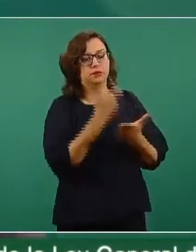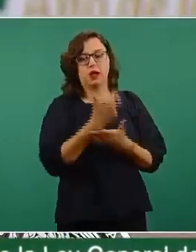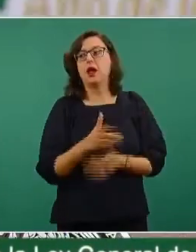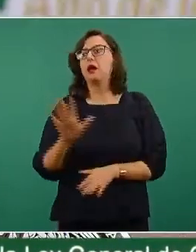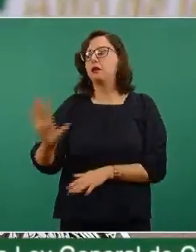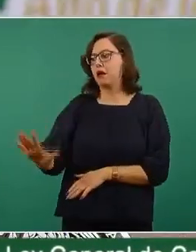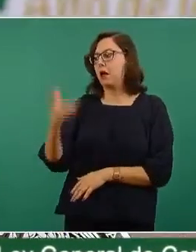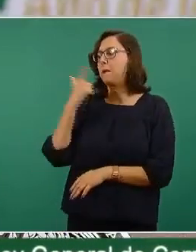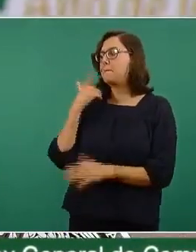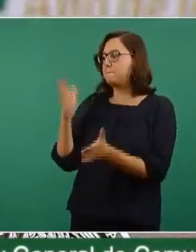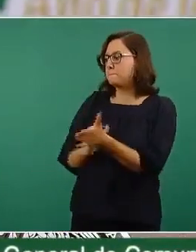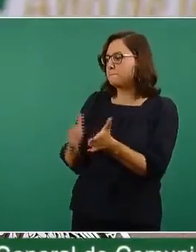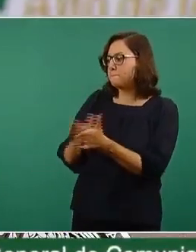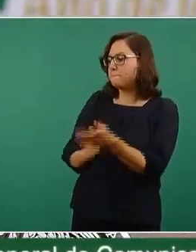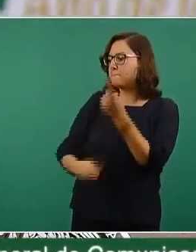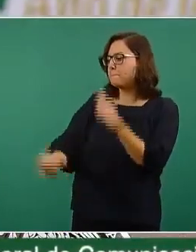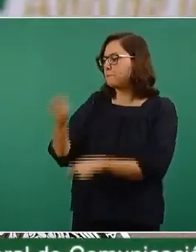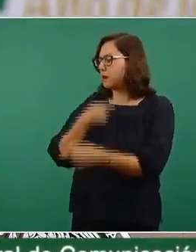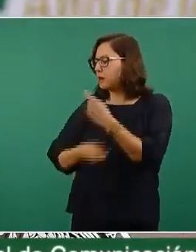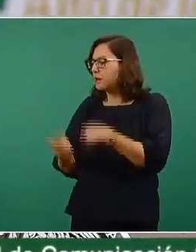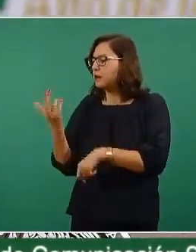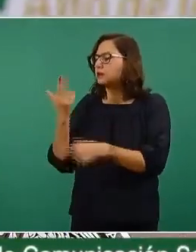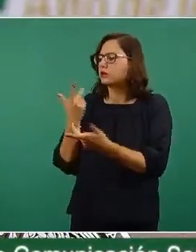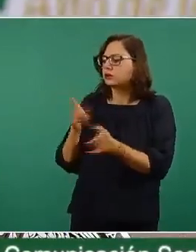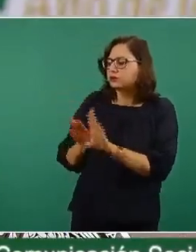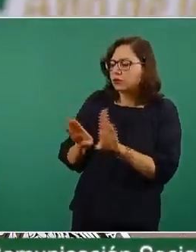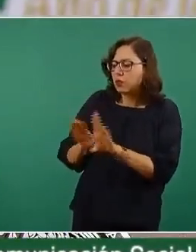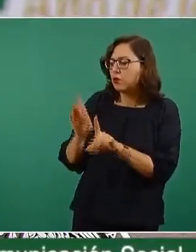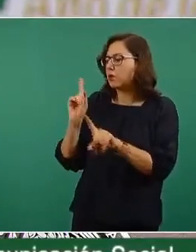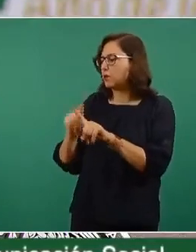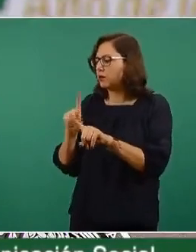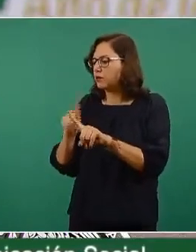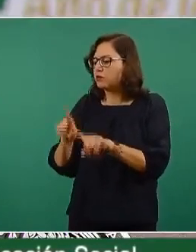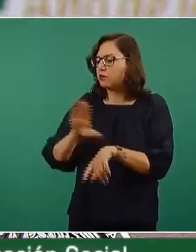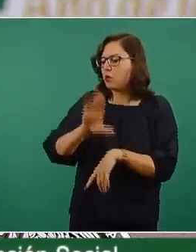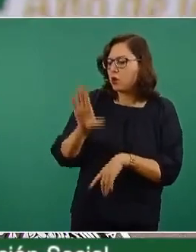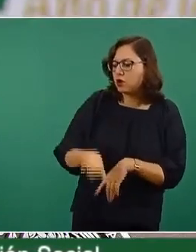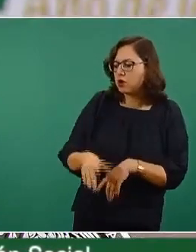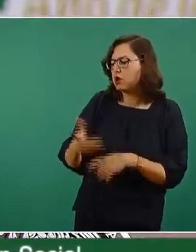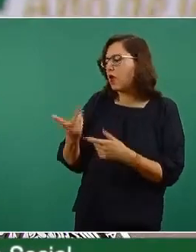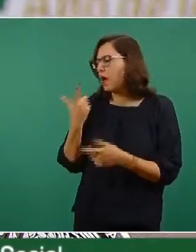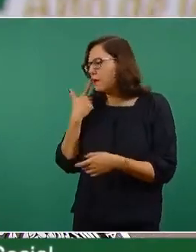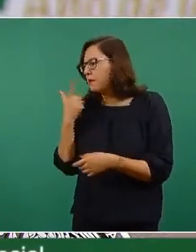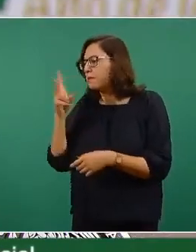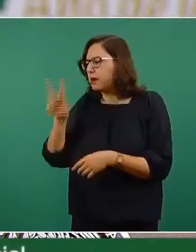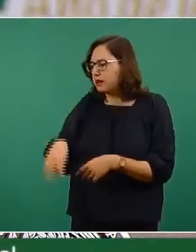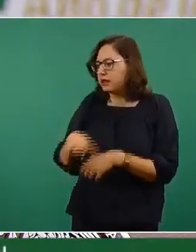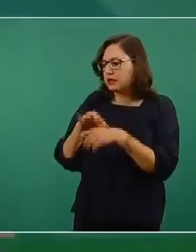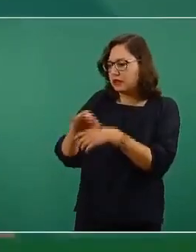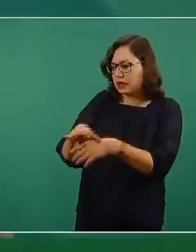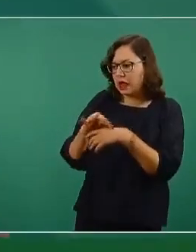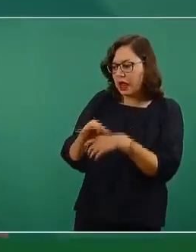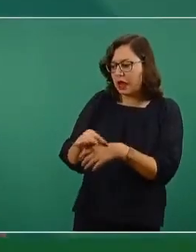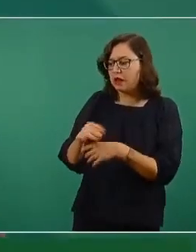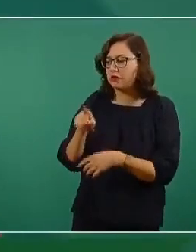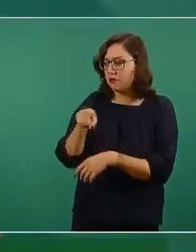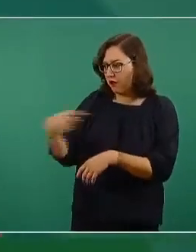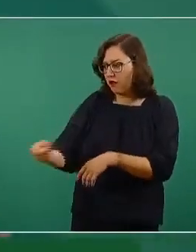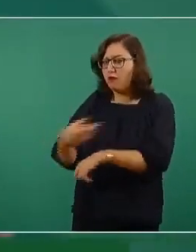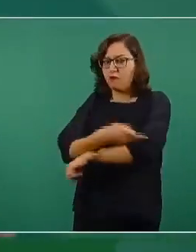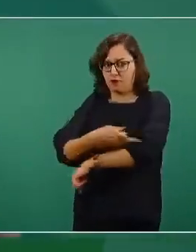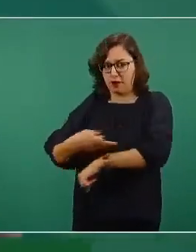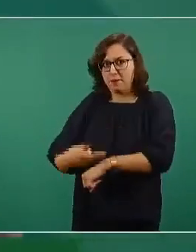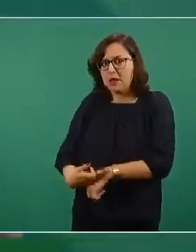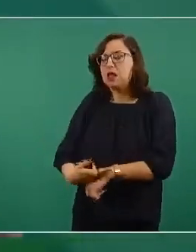necesarios, documentos que tienen que ver con el motivo del fallecimiento, pero también donde se demuestra el parentesco de la